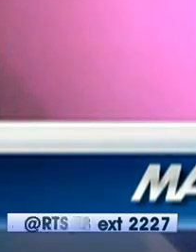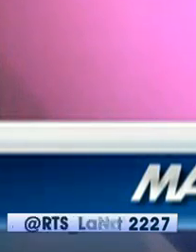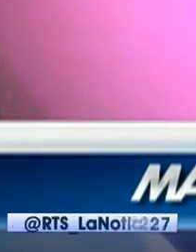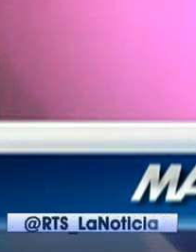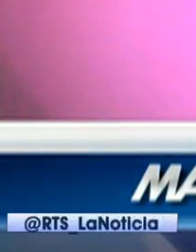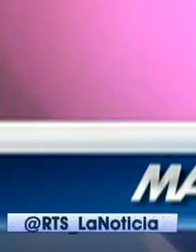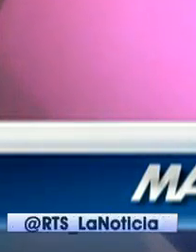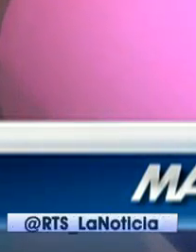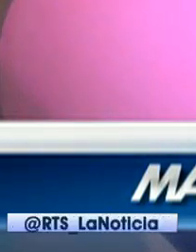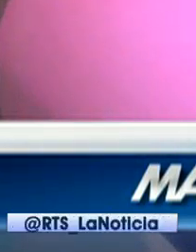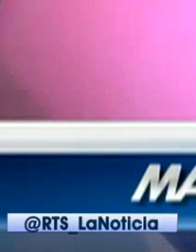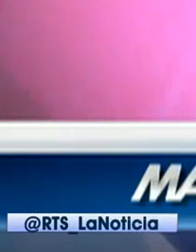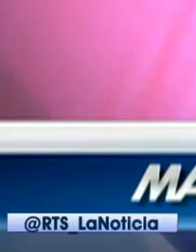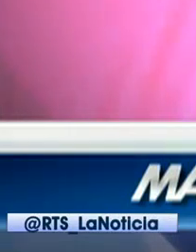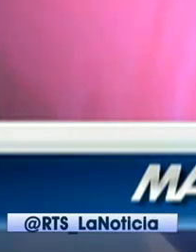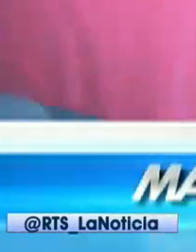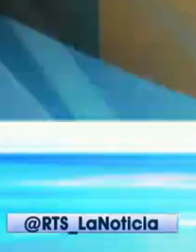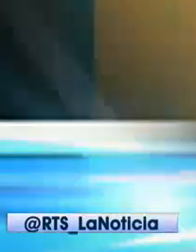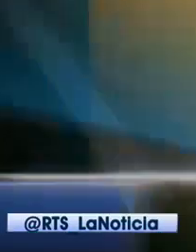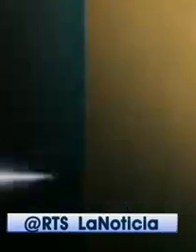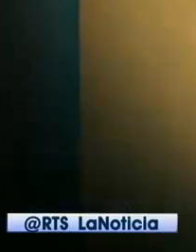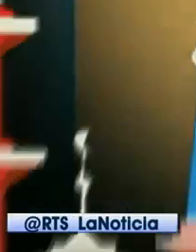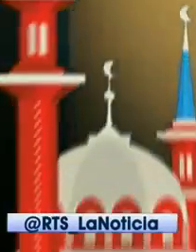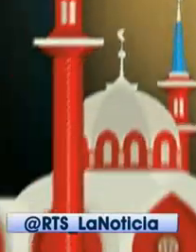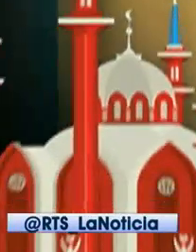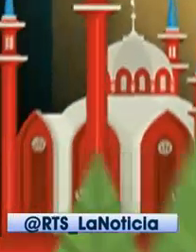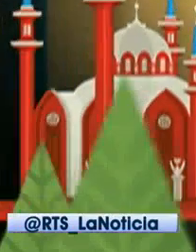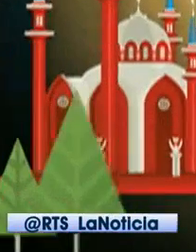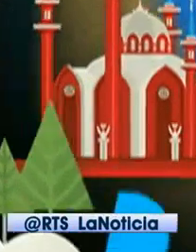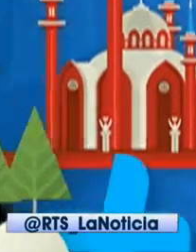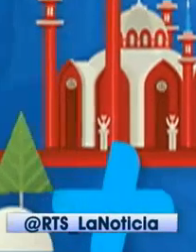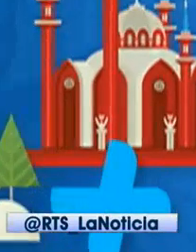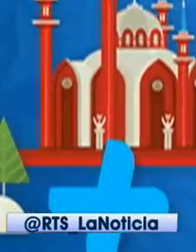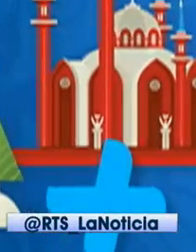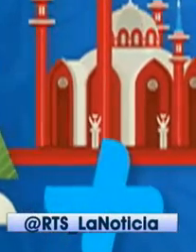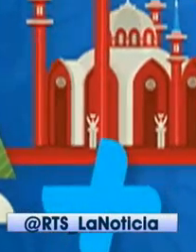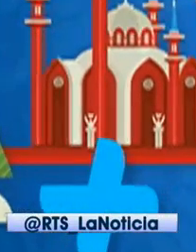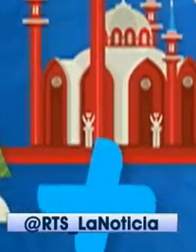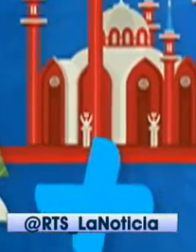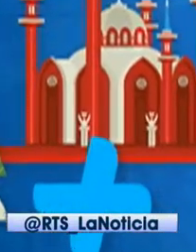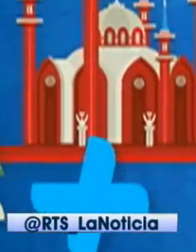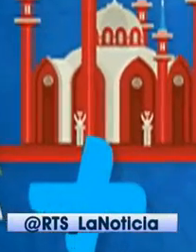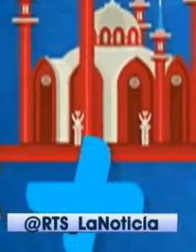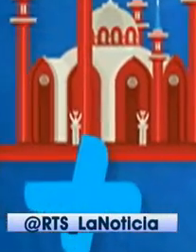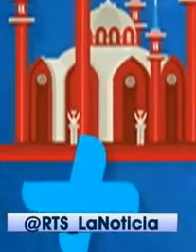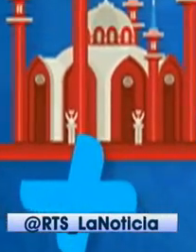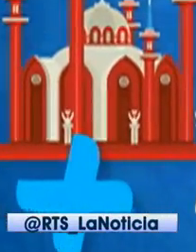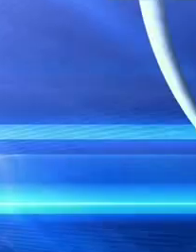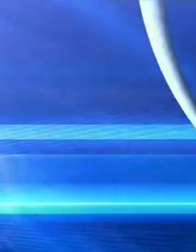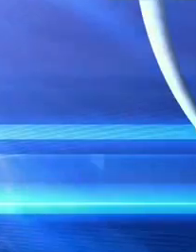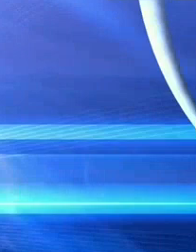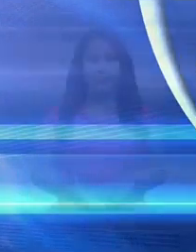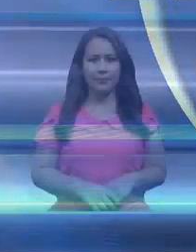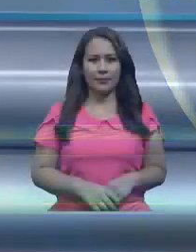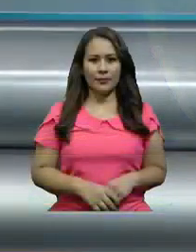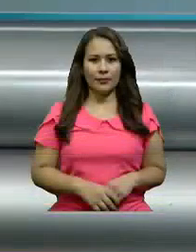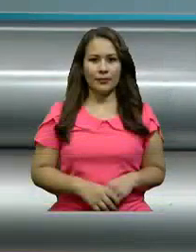fue acechada y engañada a través de una red social.